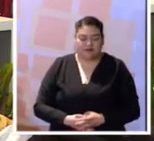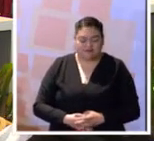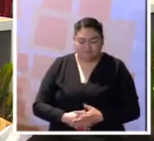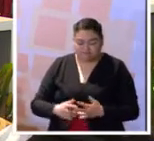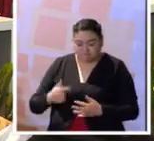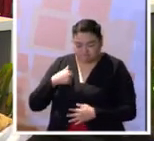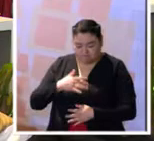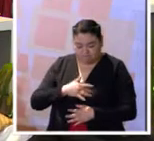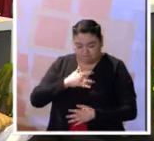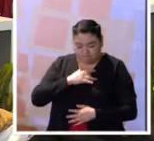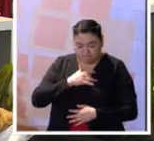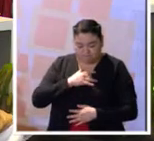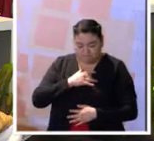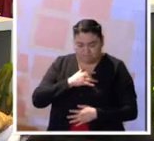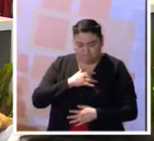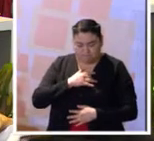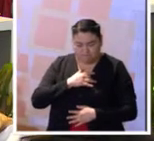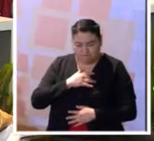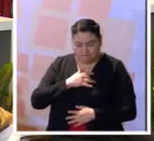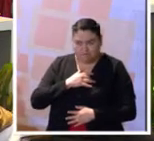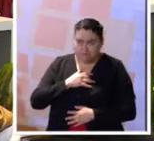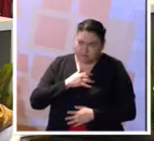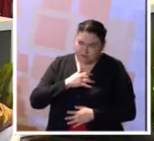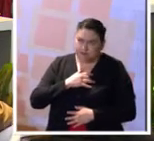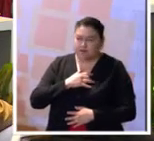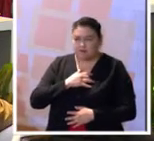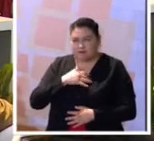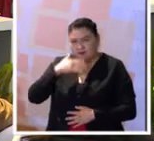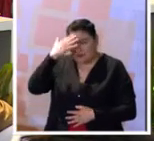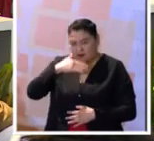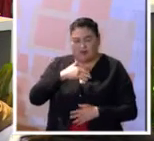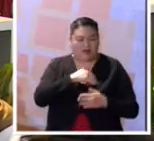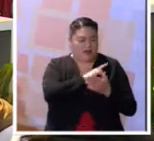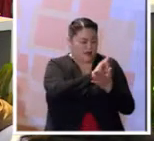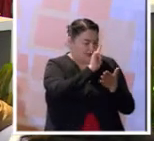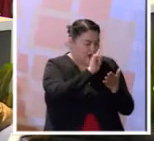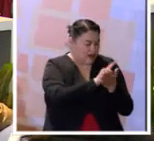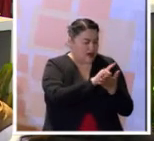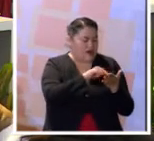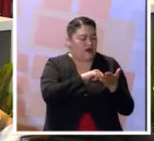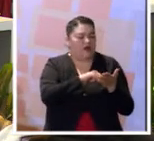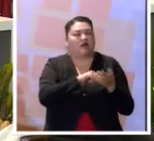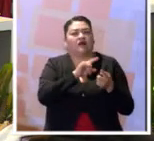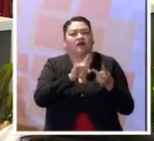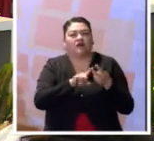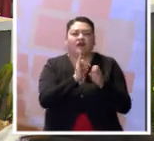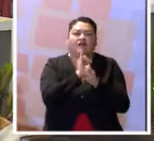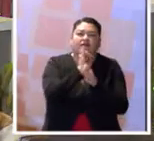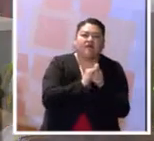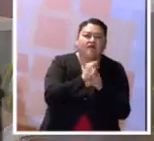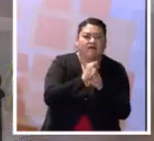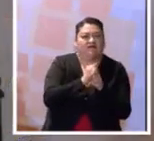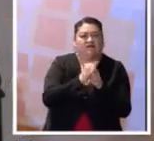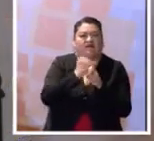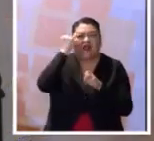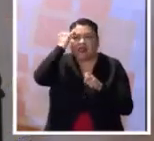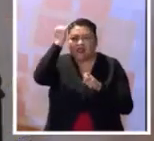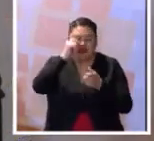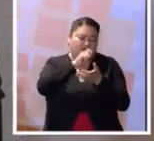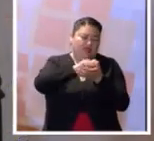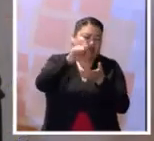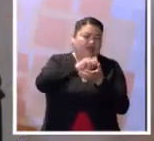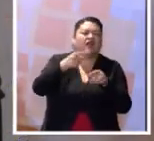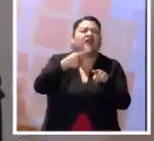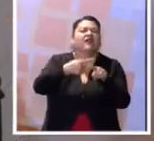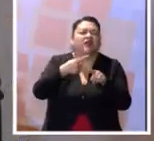Mira, yo creo que en general todas las normas, las ciencias, están hechas por seres humanos, y seres humanos